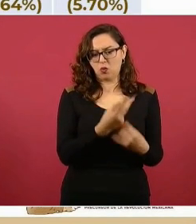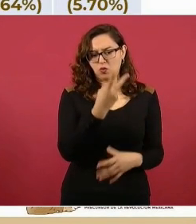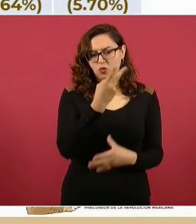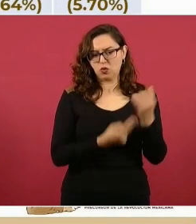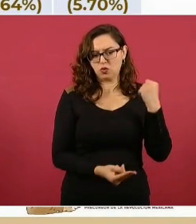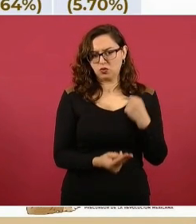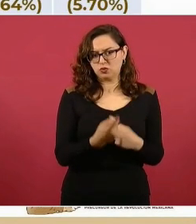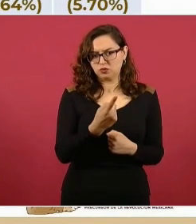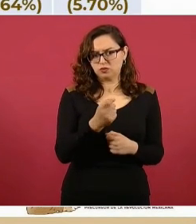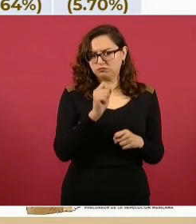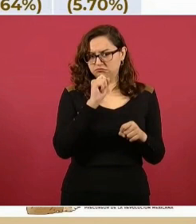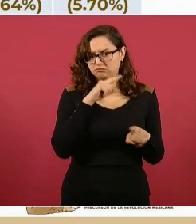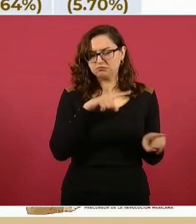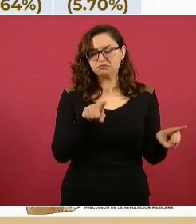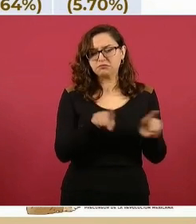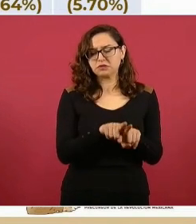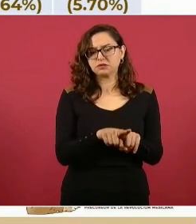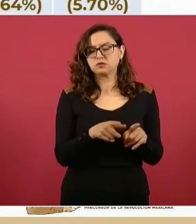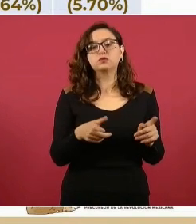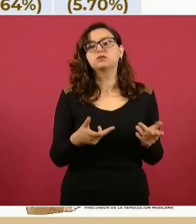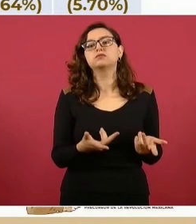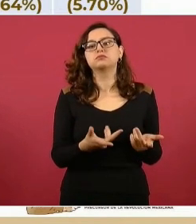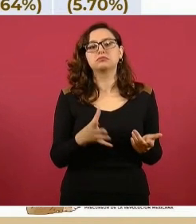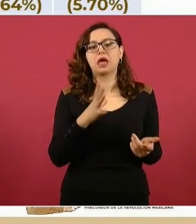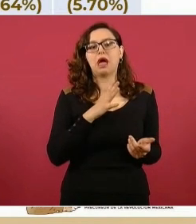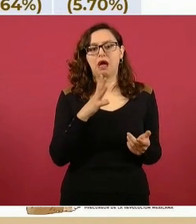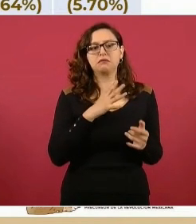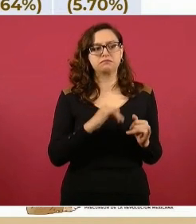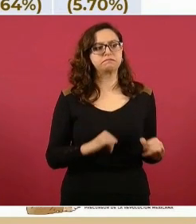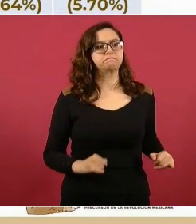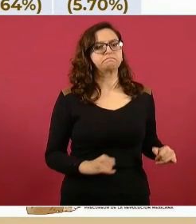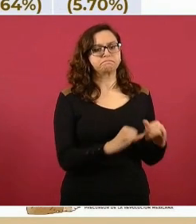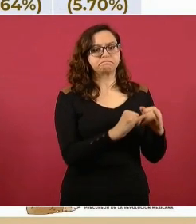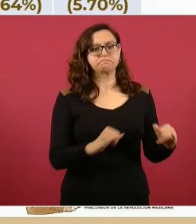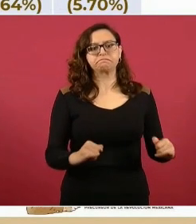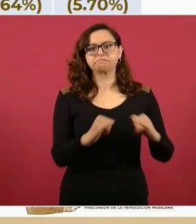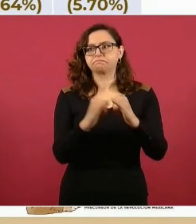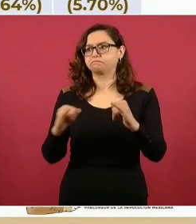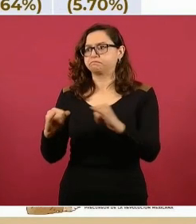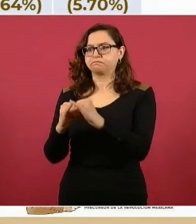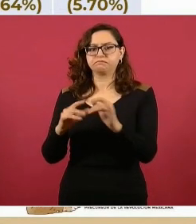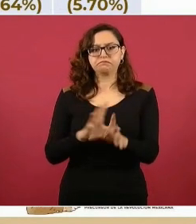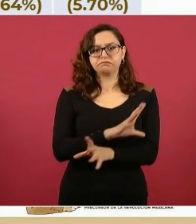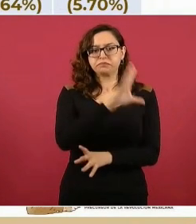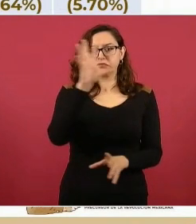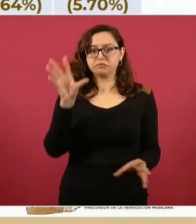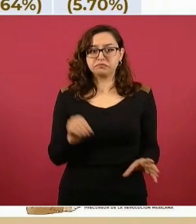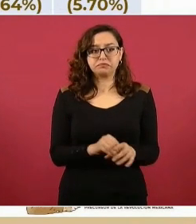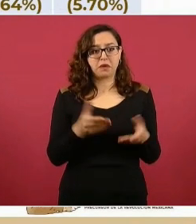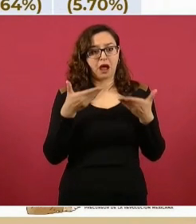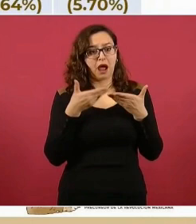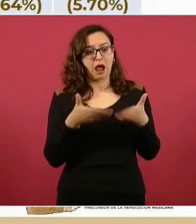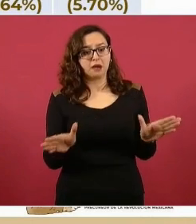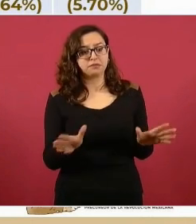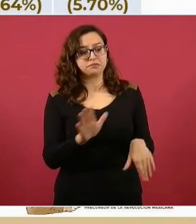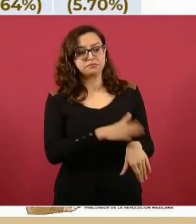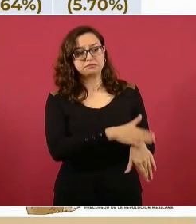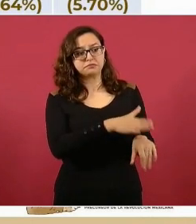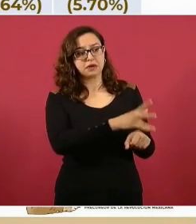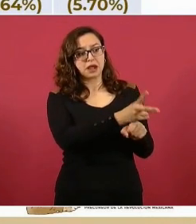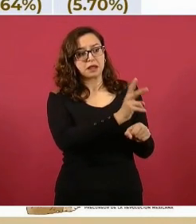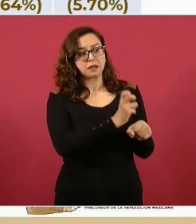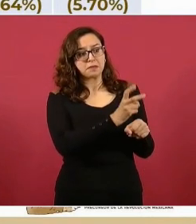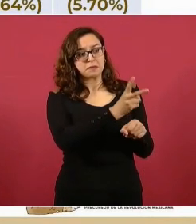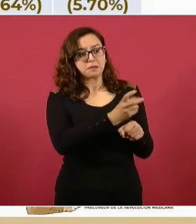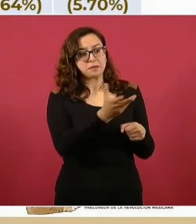personas sin seguridad social esta convocatoria va a estar vigente hasta el domingo 21